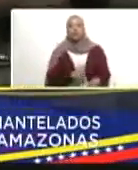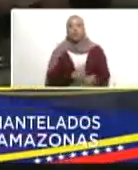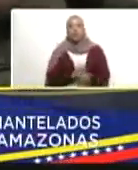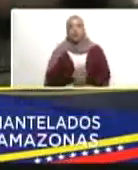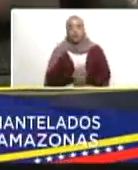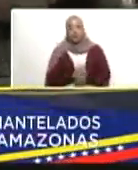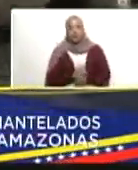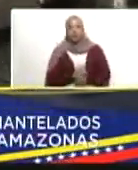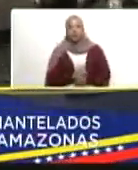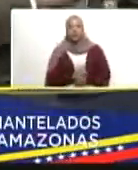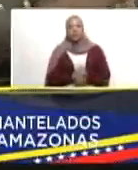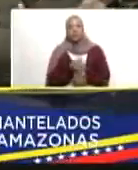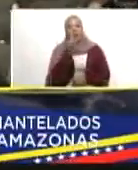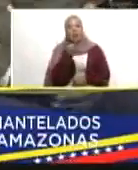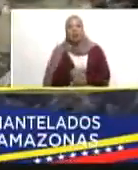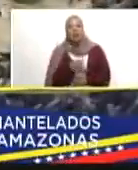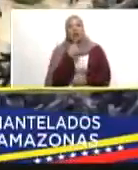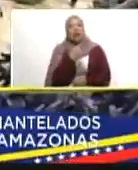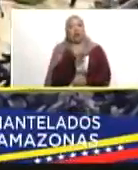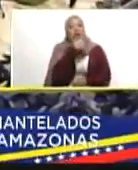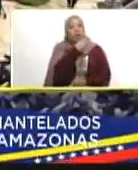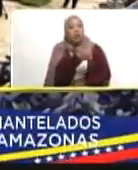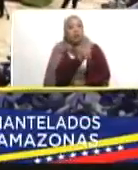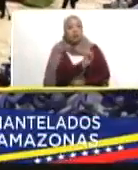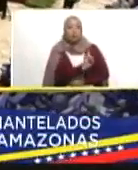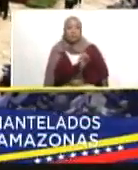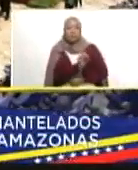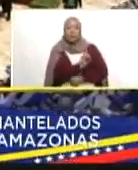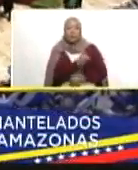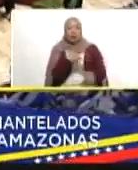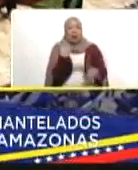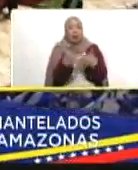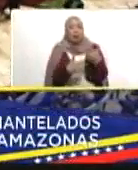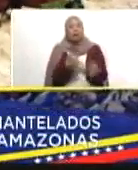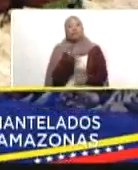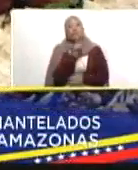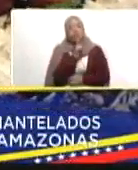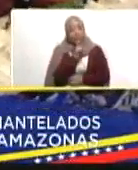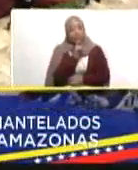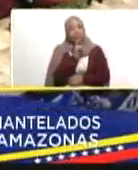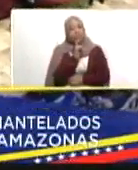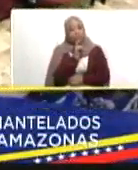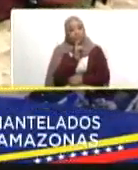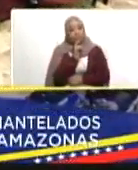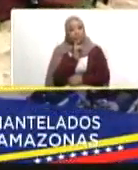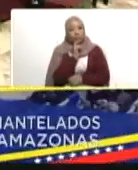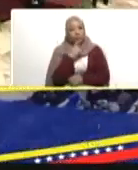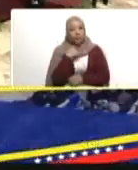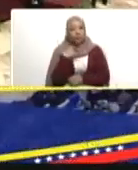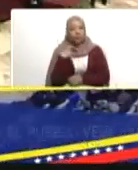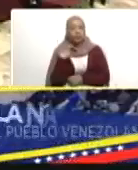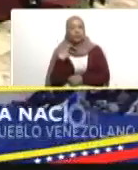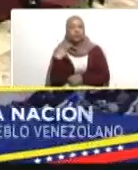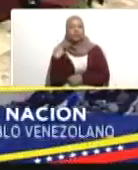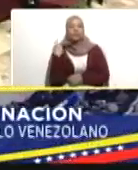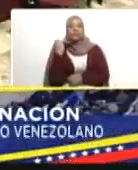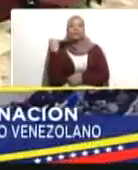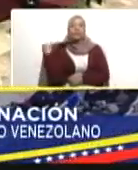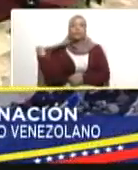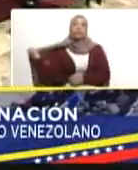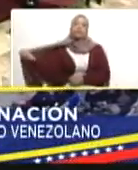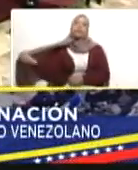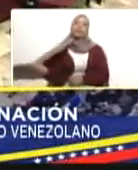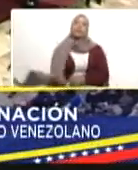país se dice fácil pero hacerlo es compleja con el grupo que